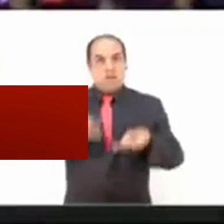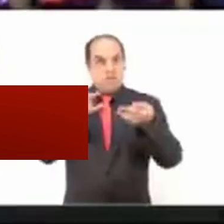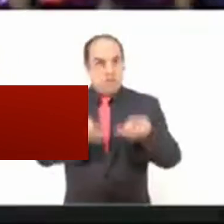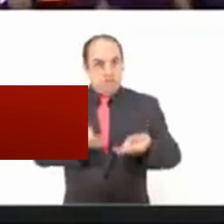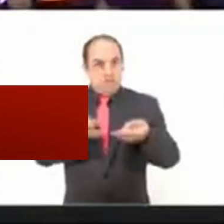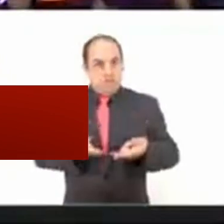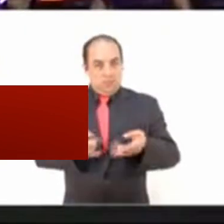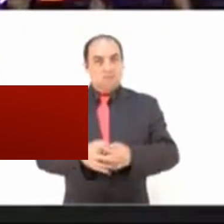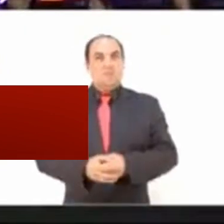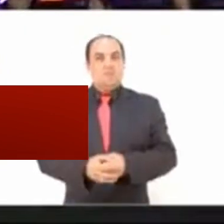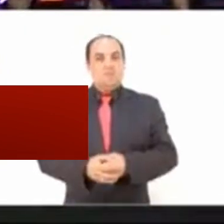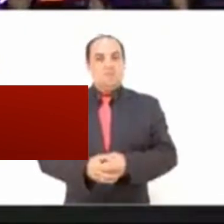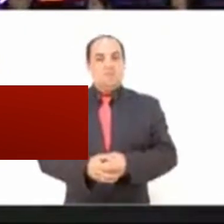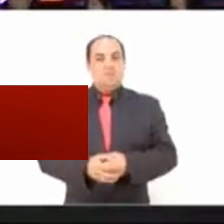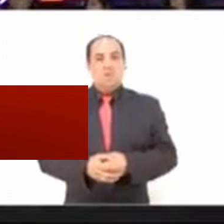del Zócalo,